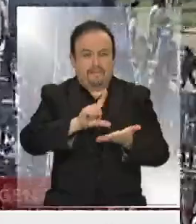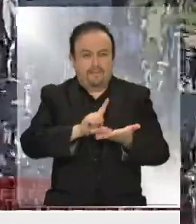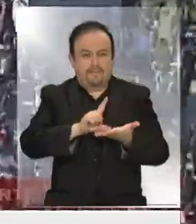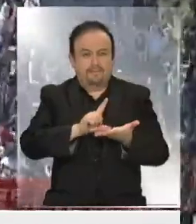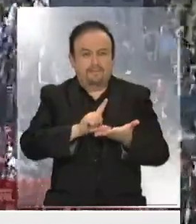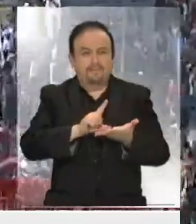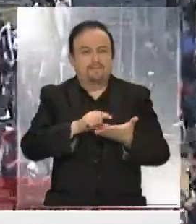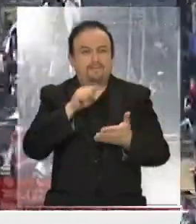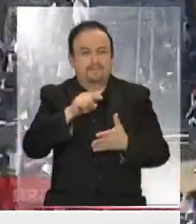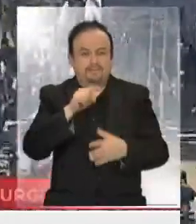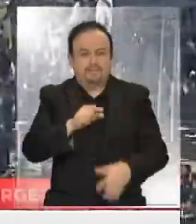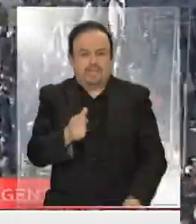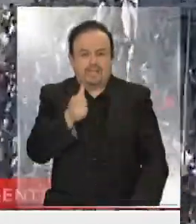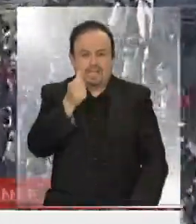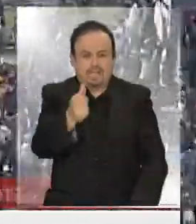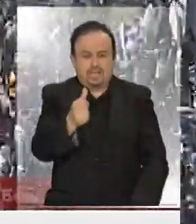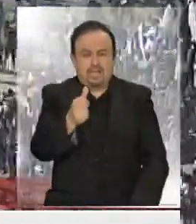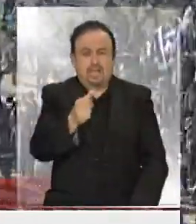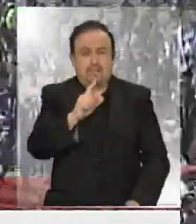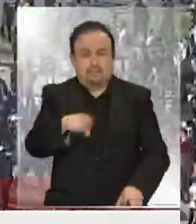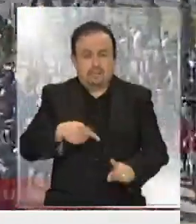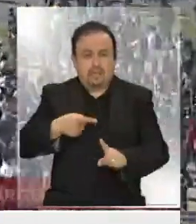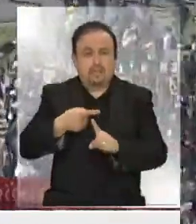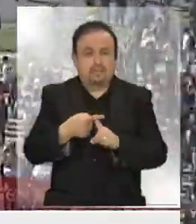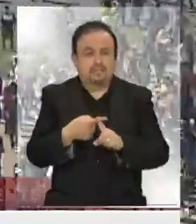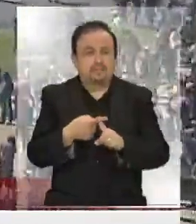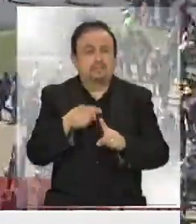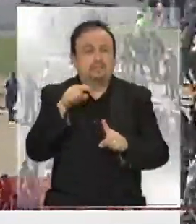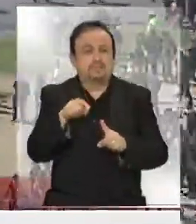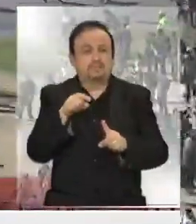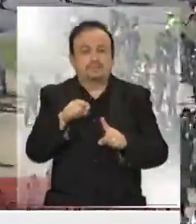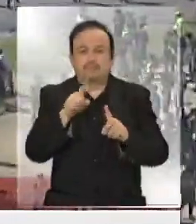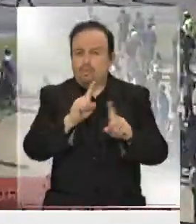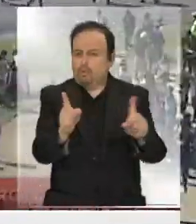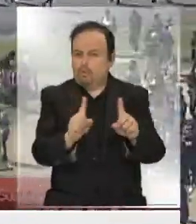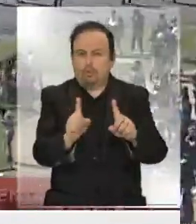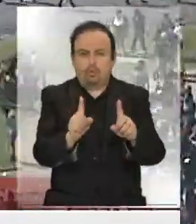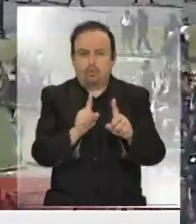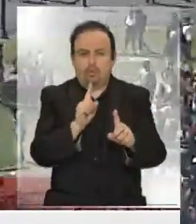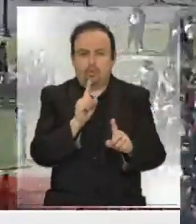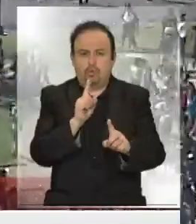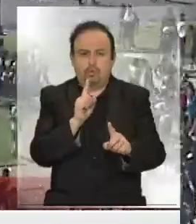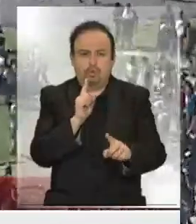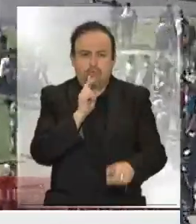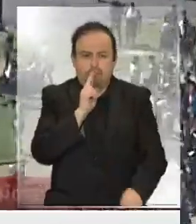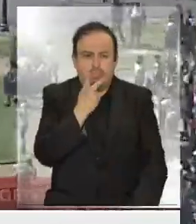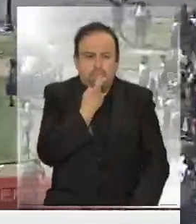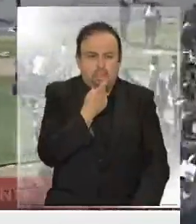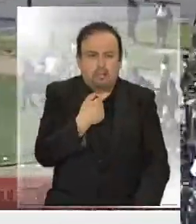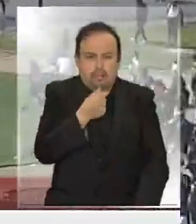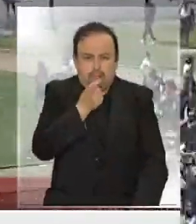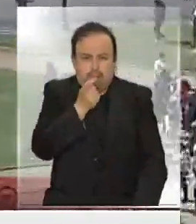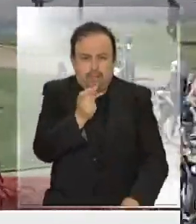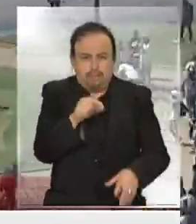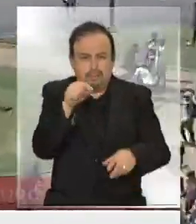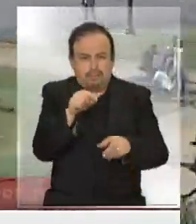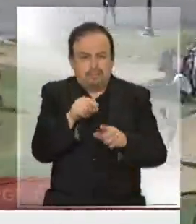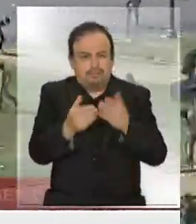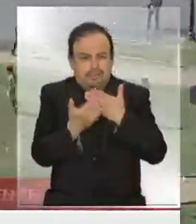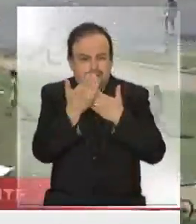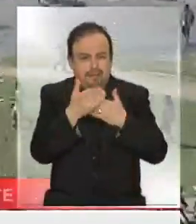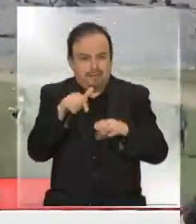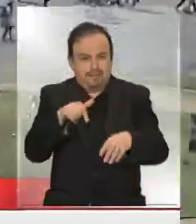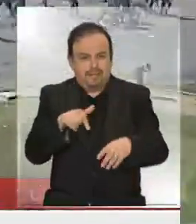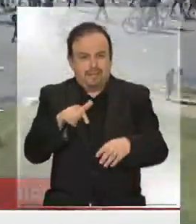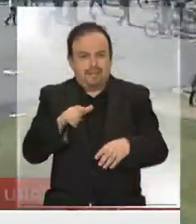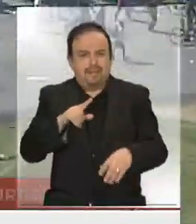el general iturriaga además ha señalado que no corresponde especular sobre una frase señalada por